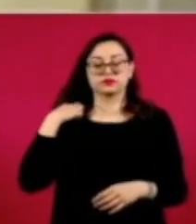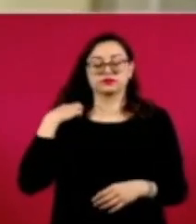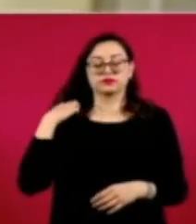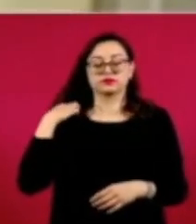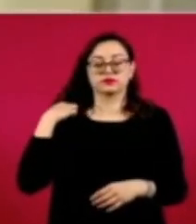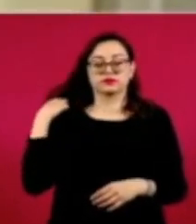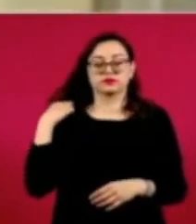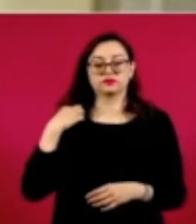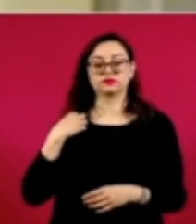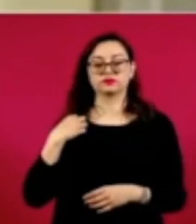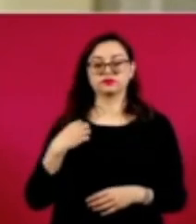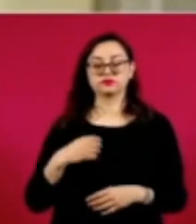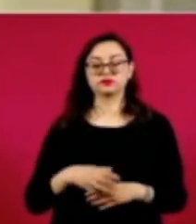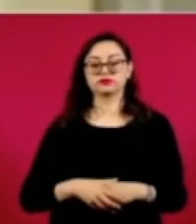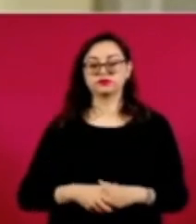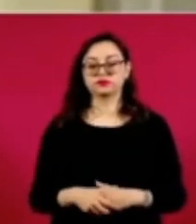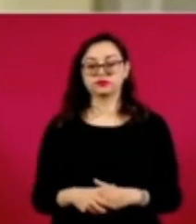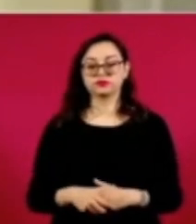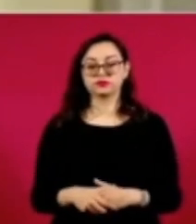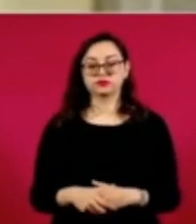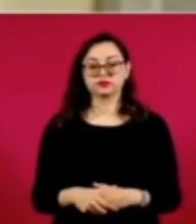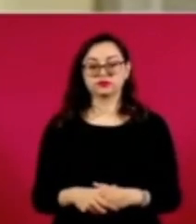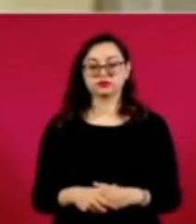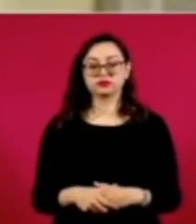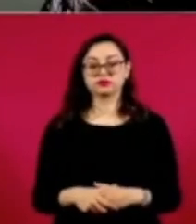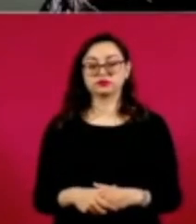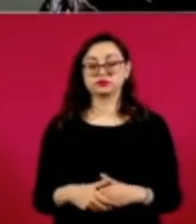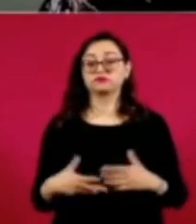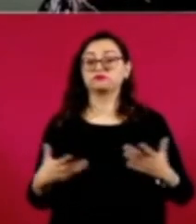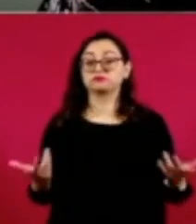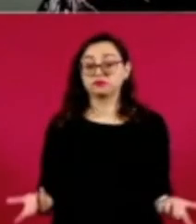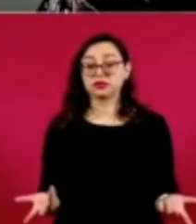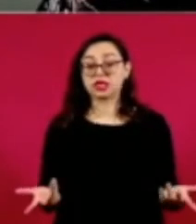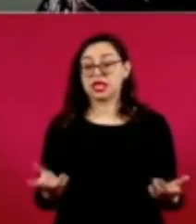como hay maestros del ISSSTE